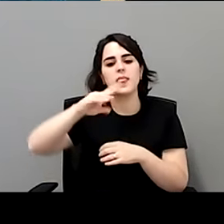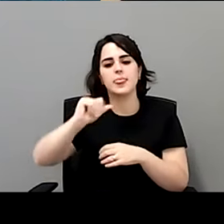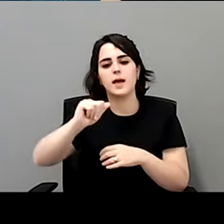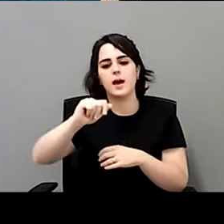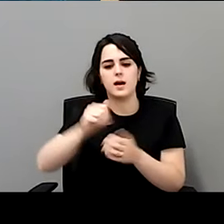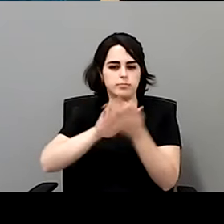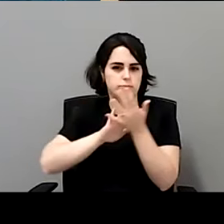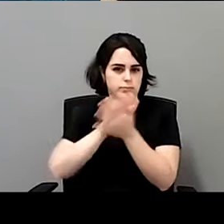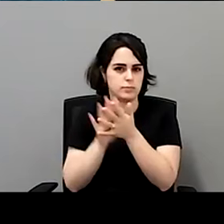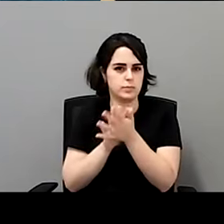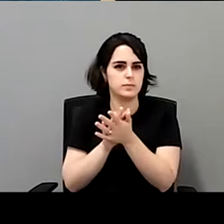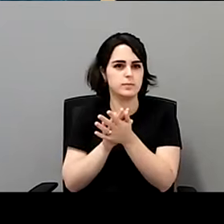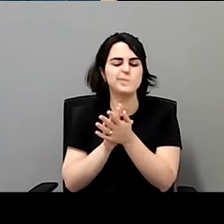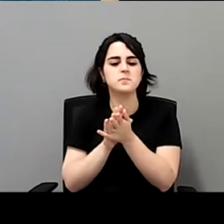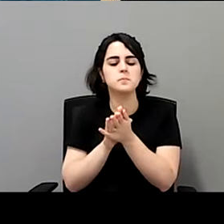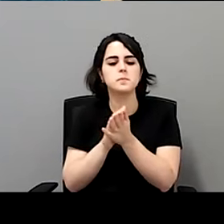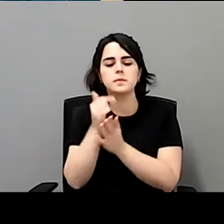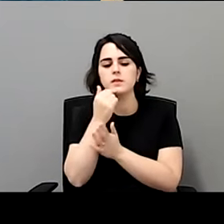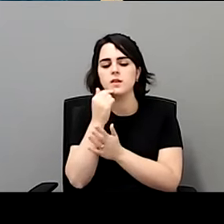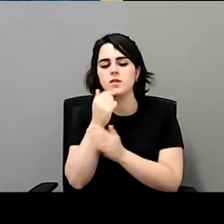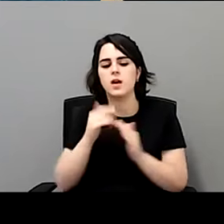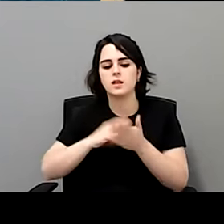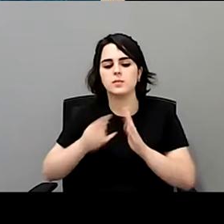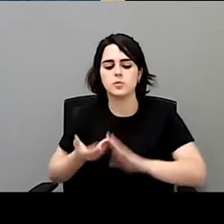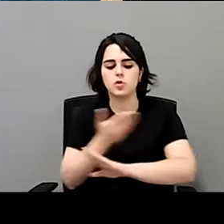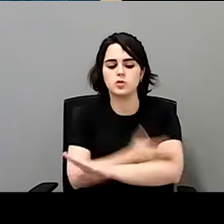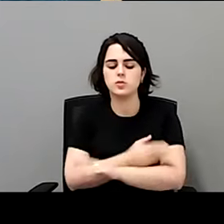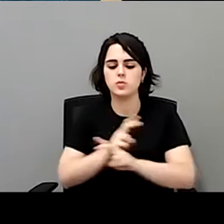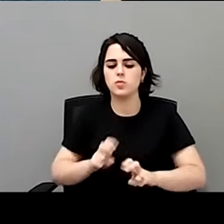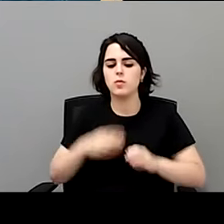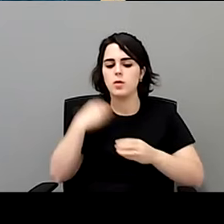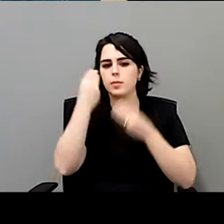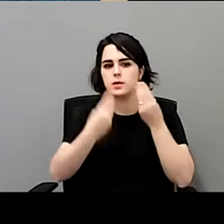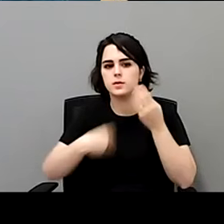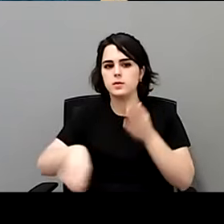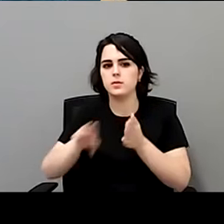formación. Dice, en el nuevo anteproyecto se plantea